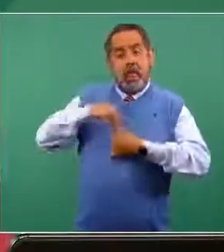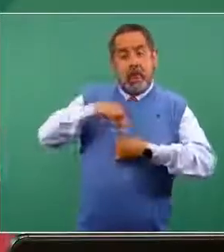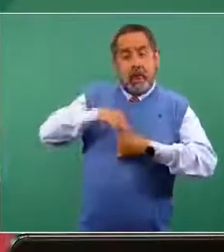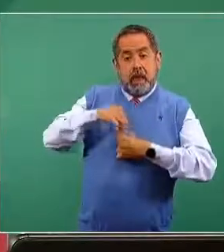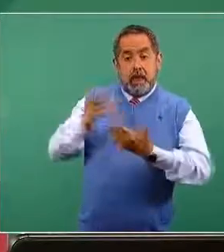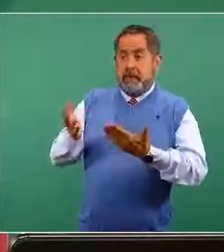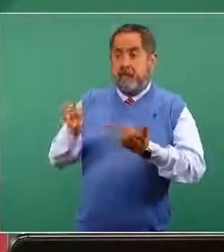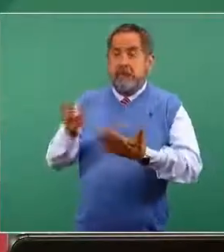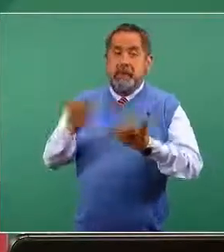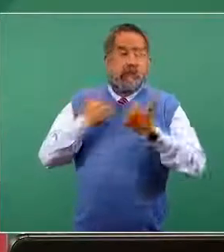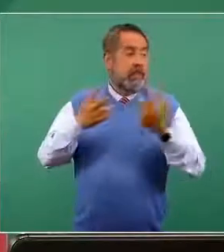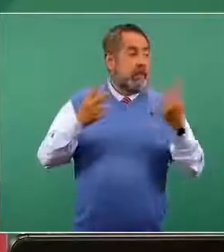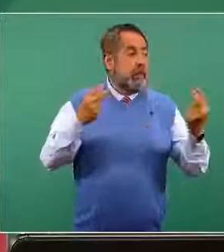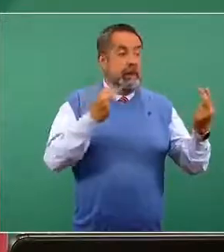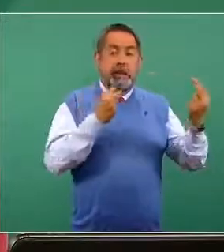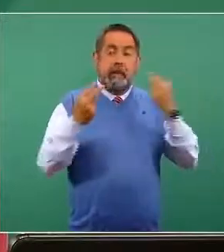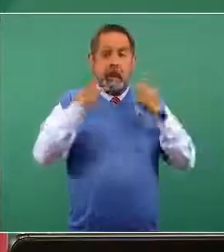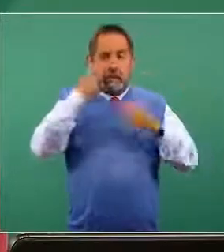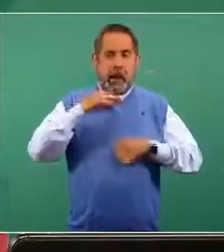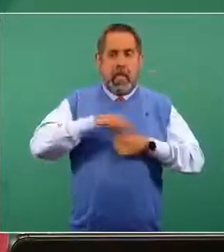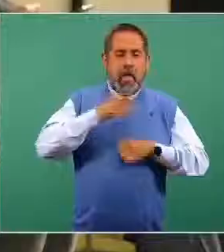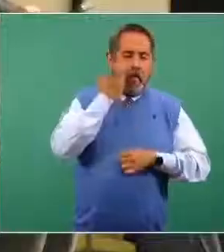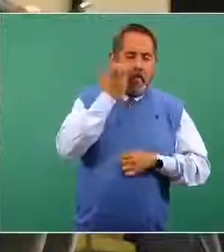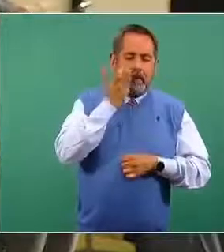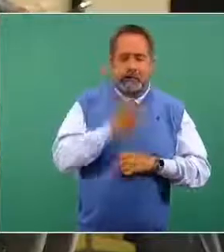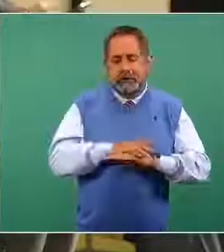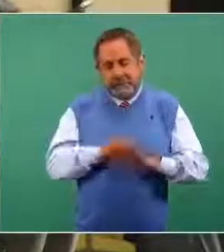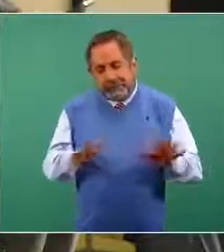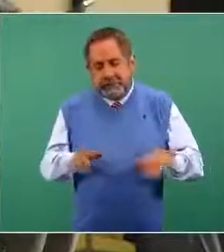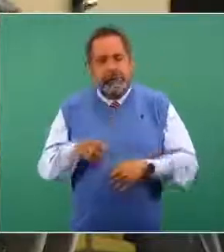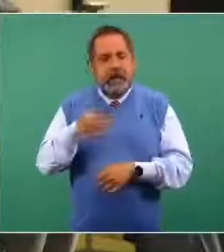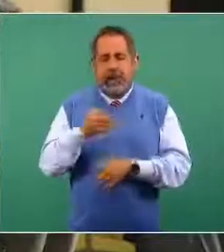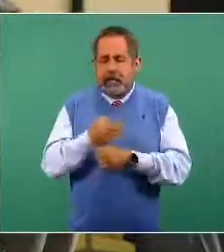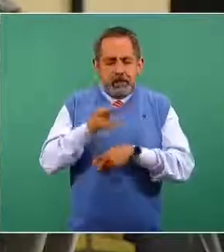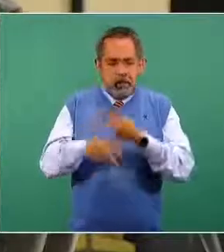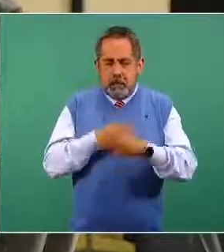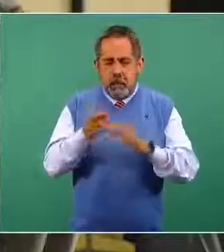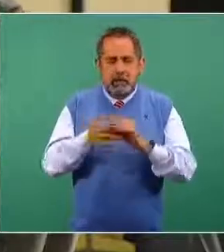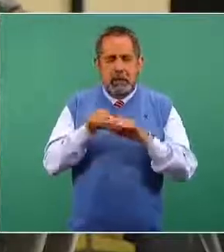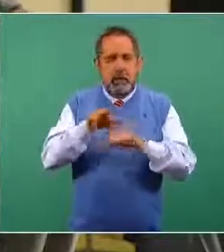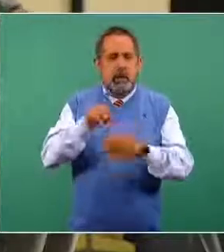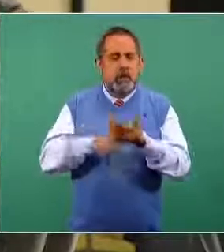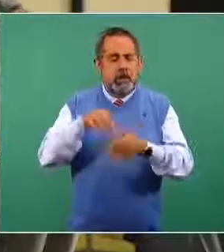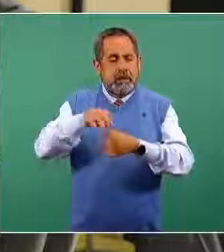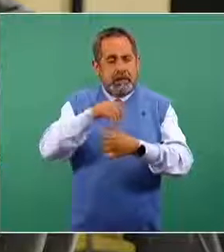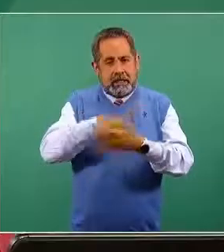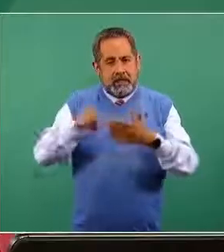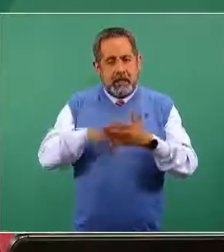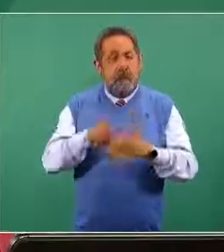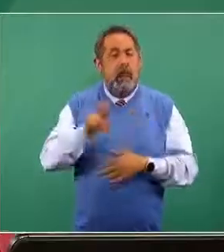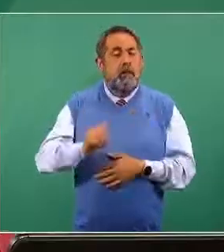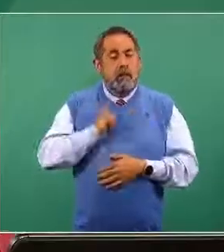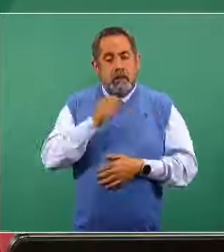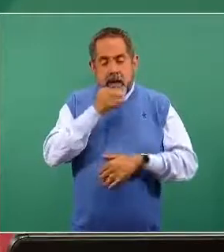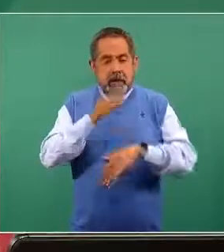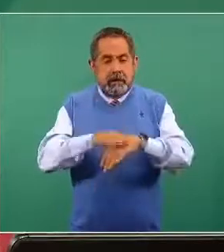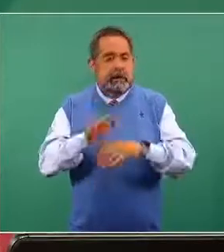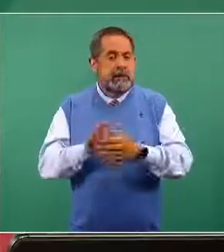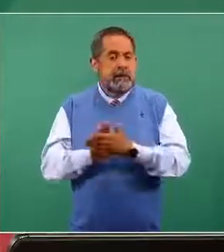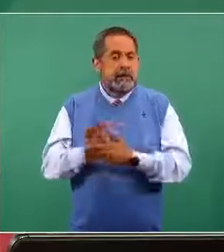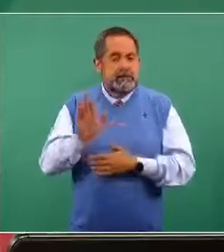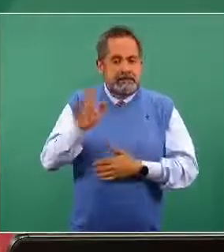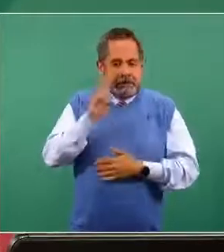la búsqueda de notoriedad en el tema electoral, y aquí no hablamos de los aspectos electorales. Lo que aprovecho es para